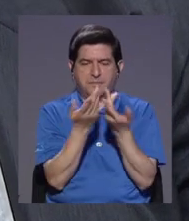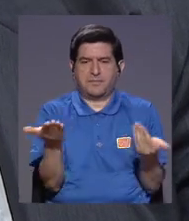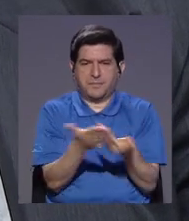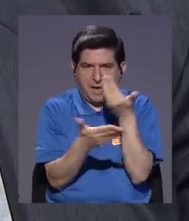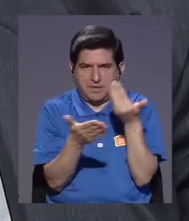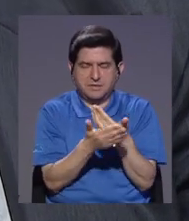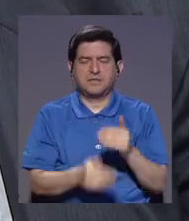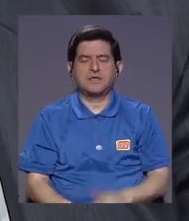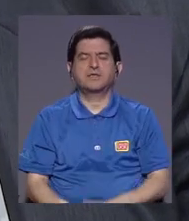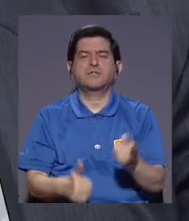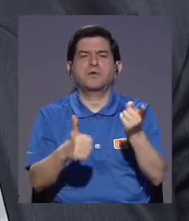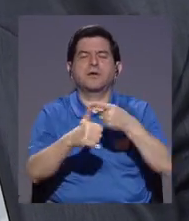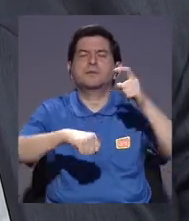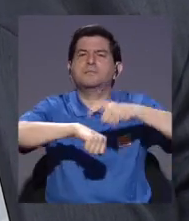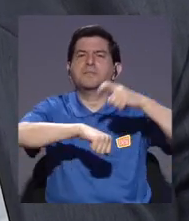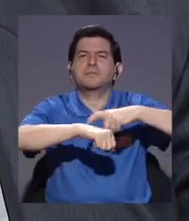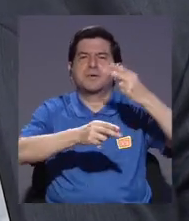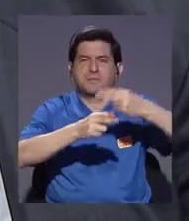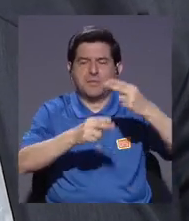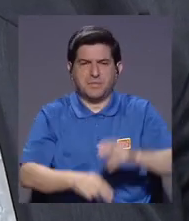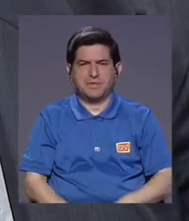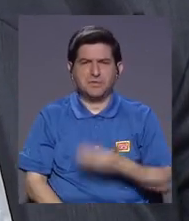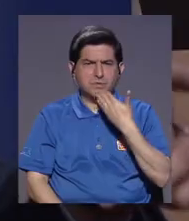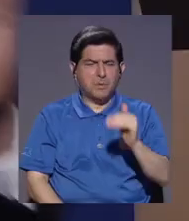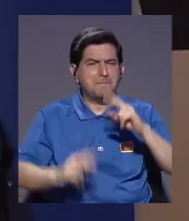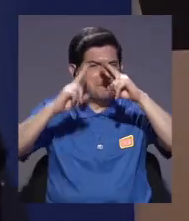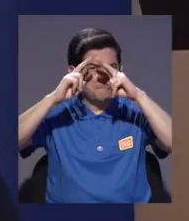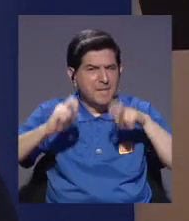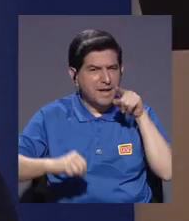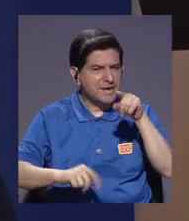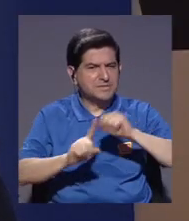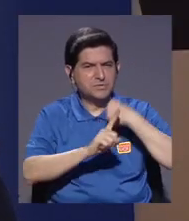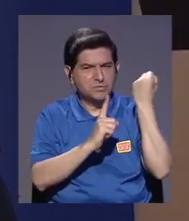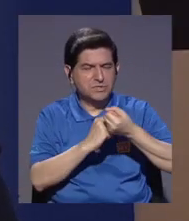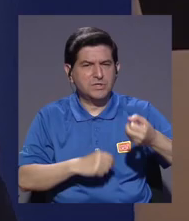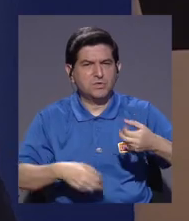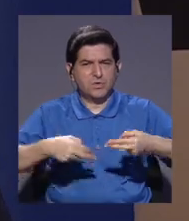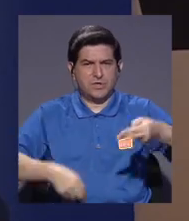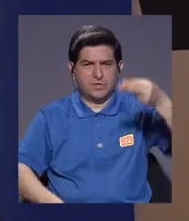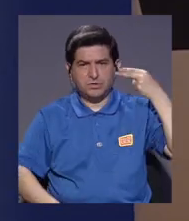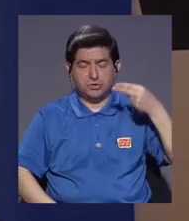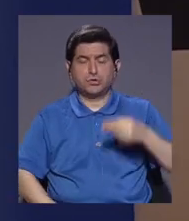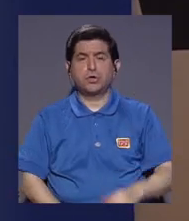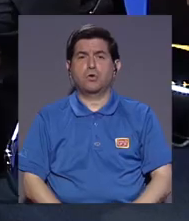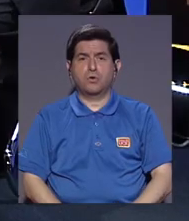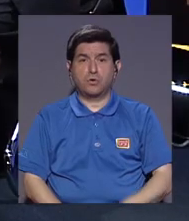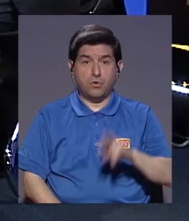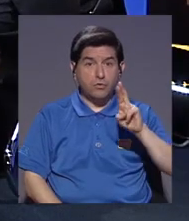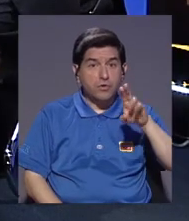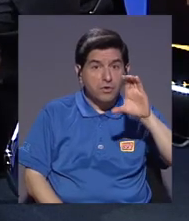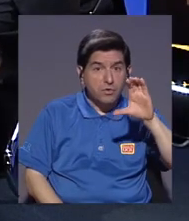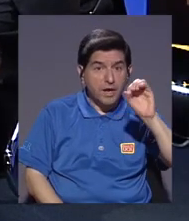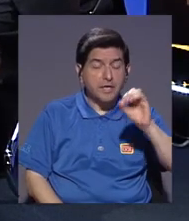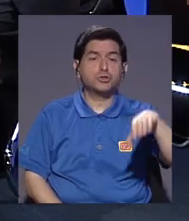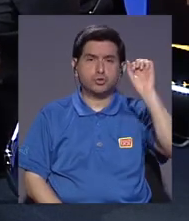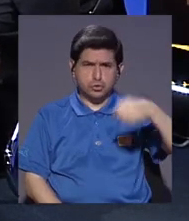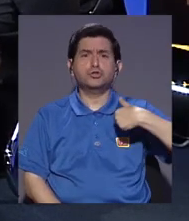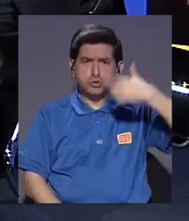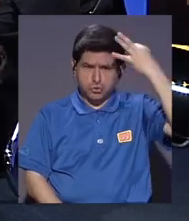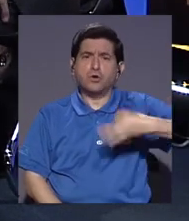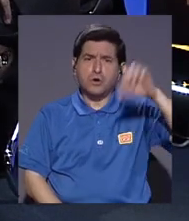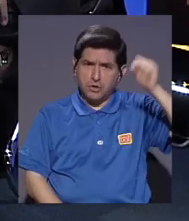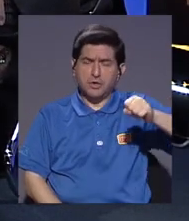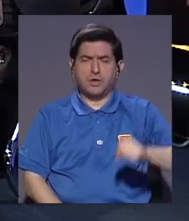partido nuevo como se llama en primera instancia ha sido mal colocado por la historia entonces definitiva sí yo creo que sí absolutamente